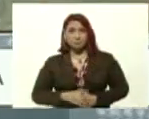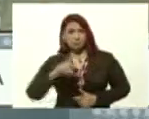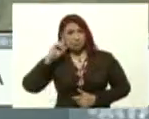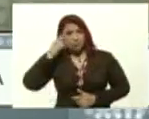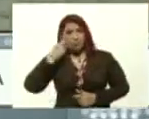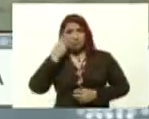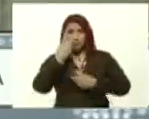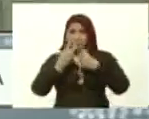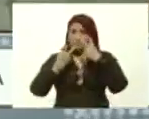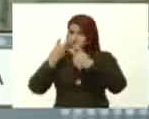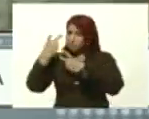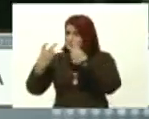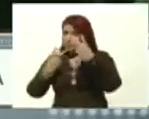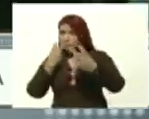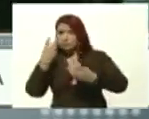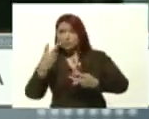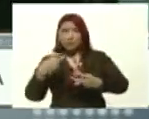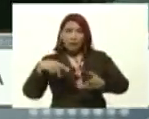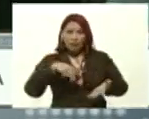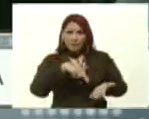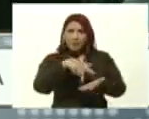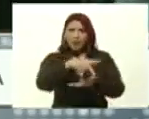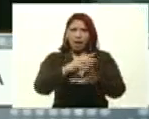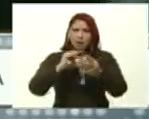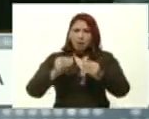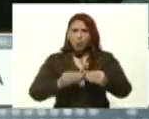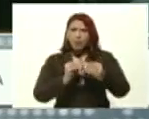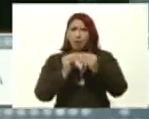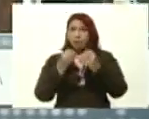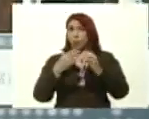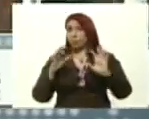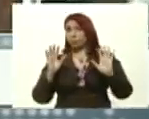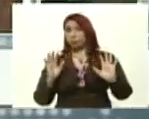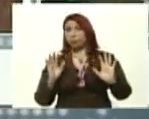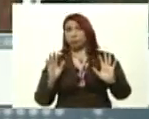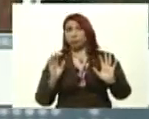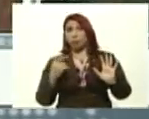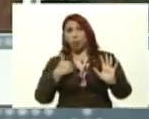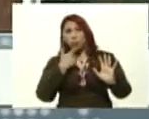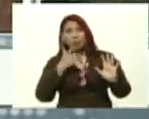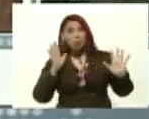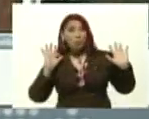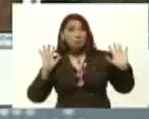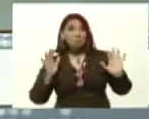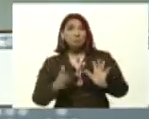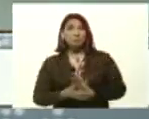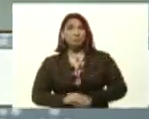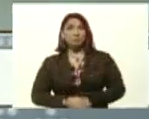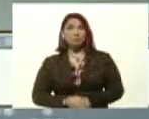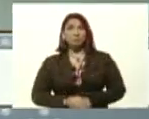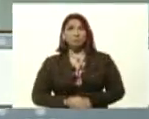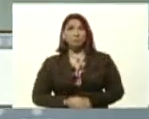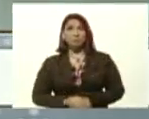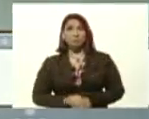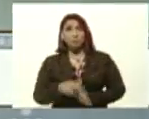Recorrer, caminar, recuperar. Bueno, si lo que digo yo, si usted tiene un ambulatorio